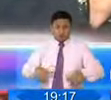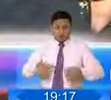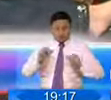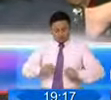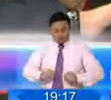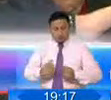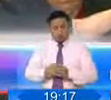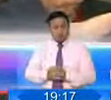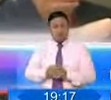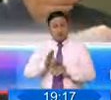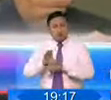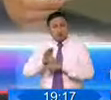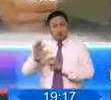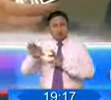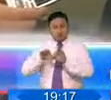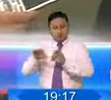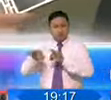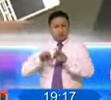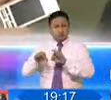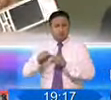tratando de